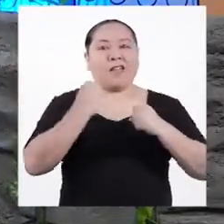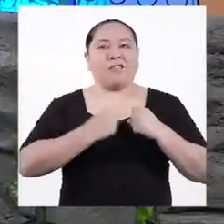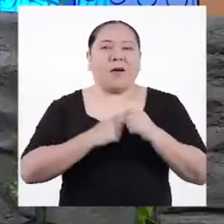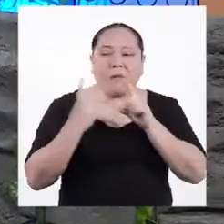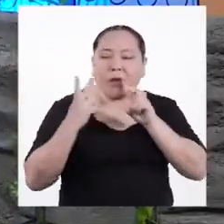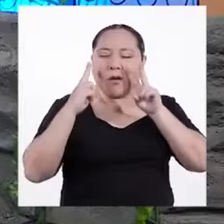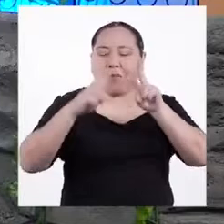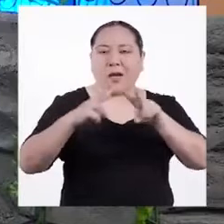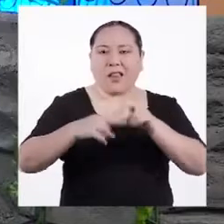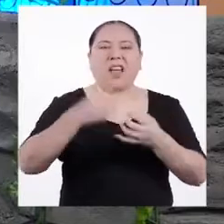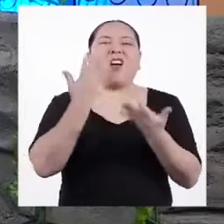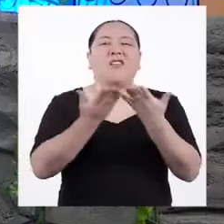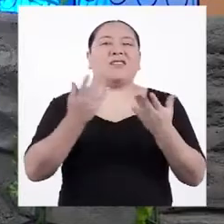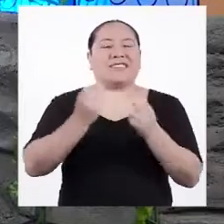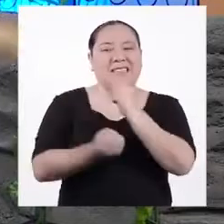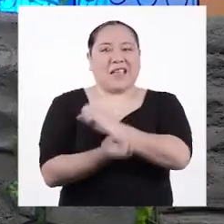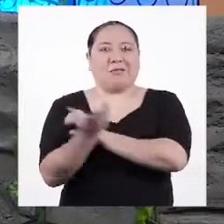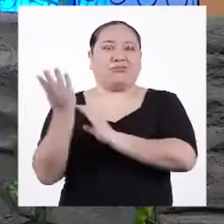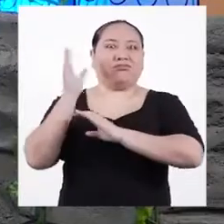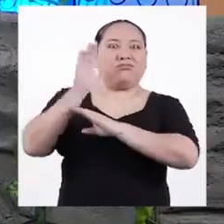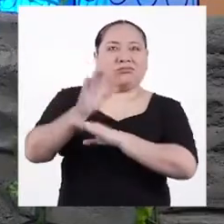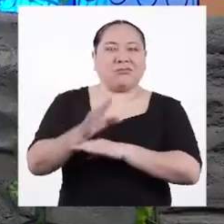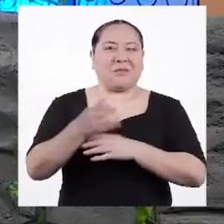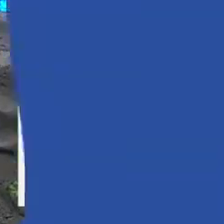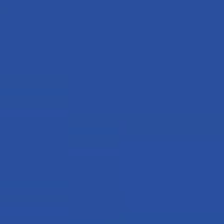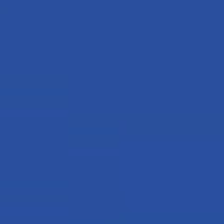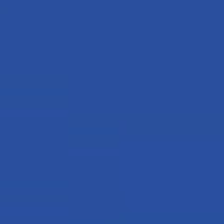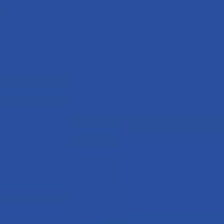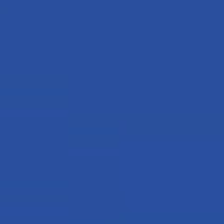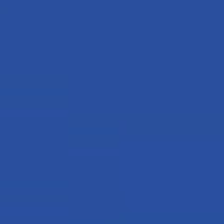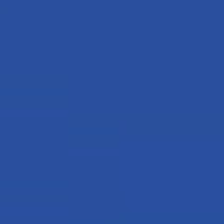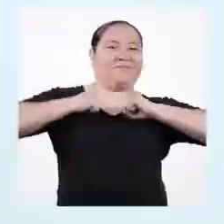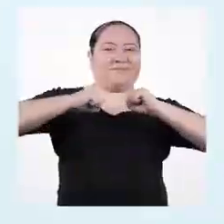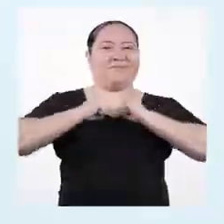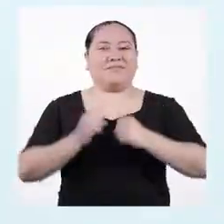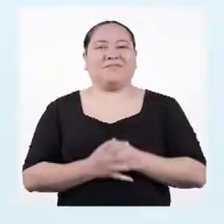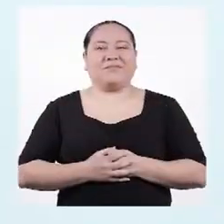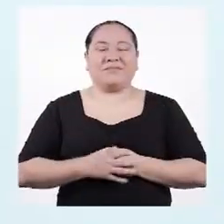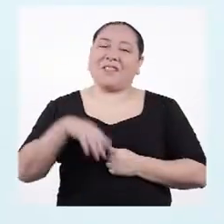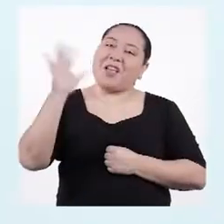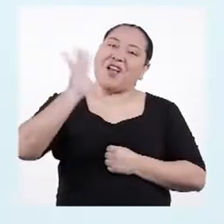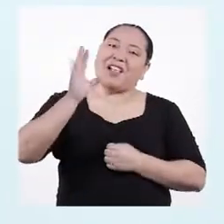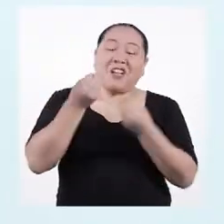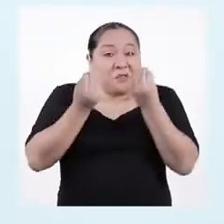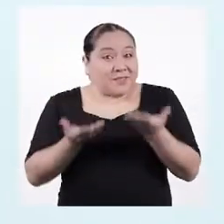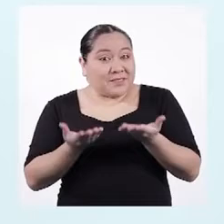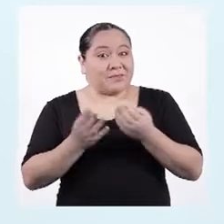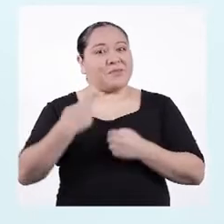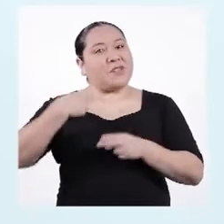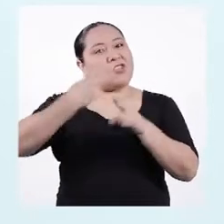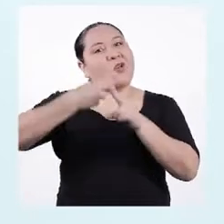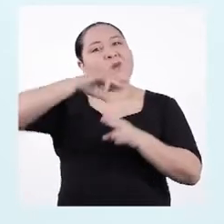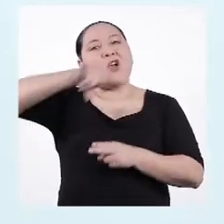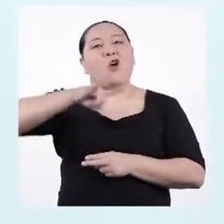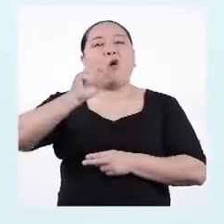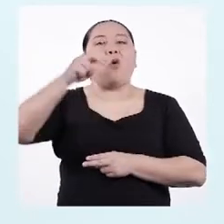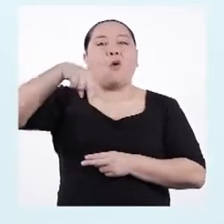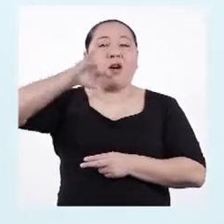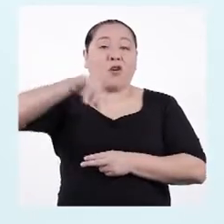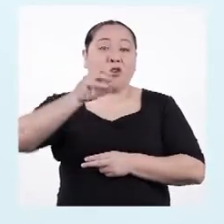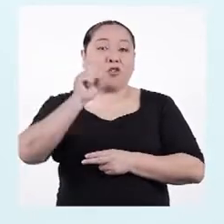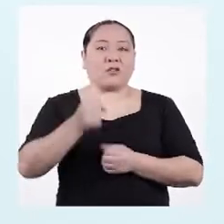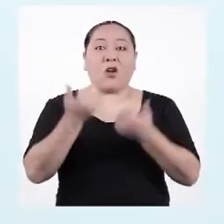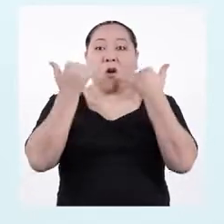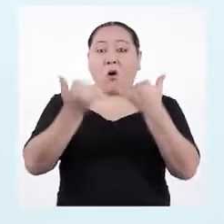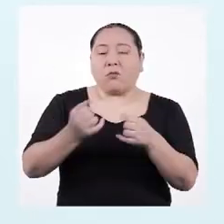nuestros retos del día. ¡Vamos a activarnos! Hola, ¿cómo están? Soy Juan José y hoy vamos a